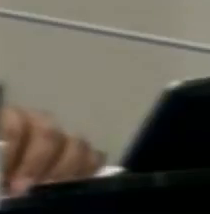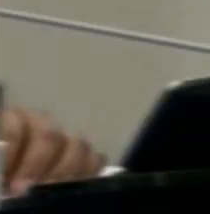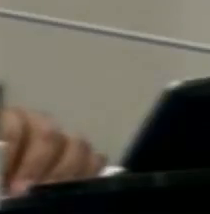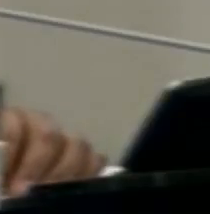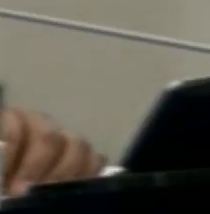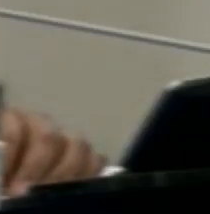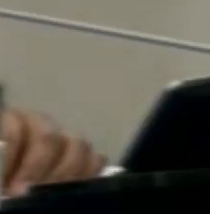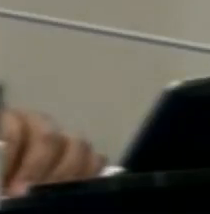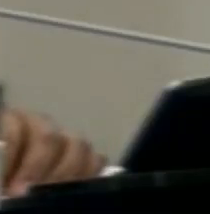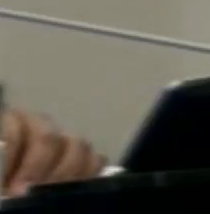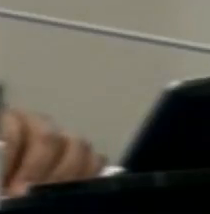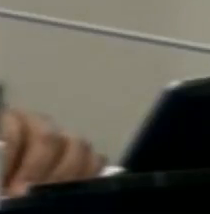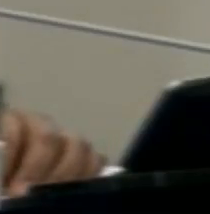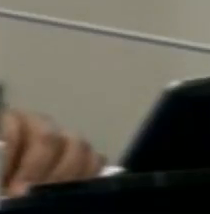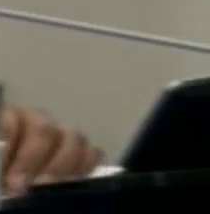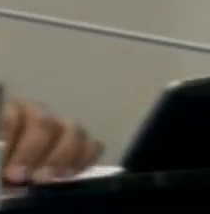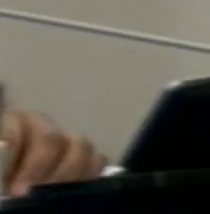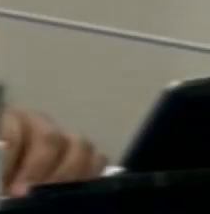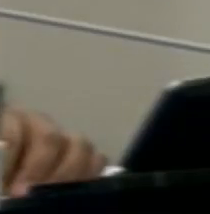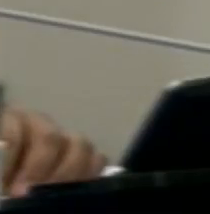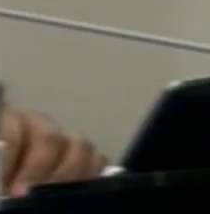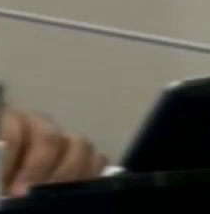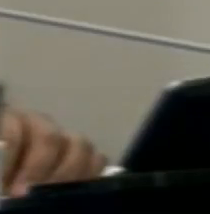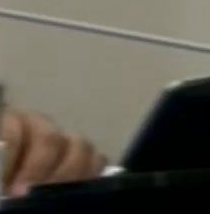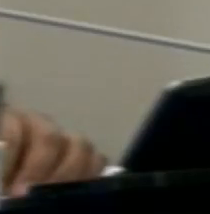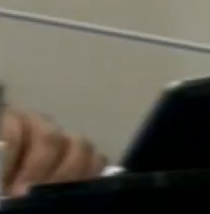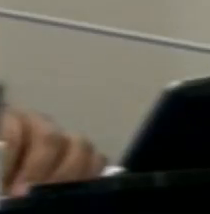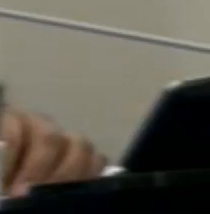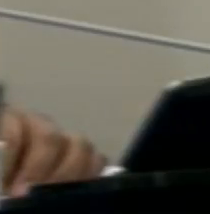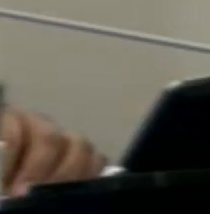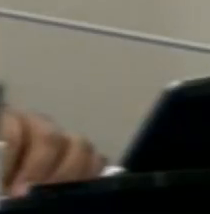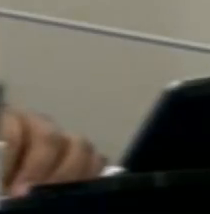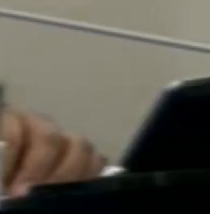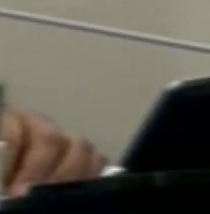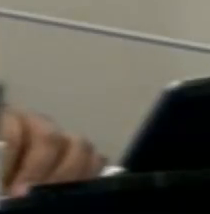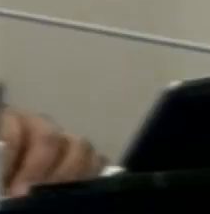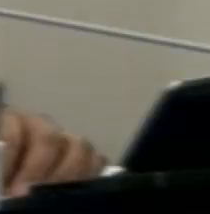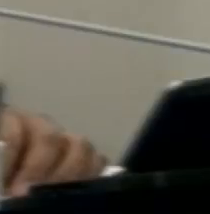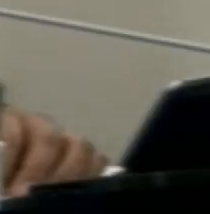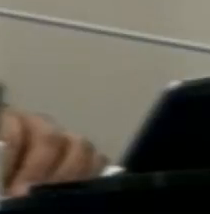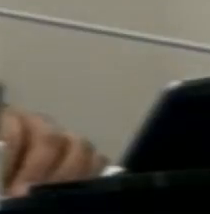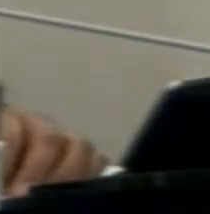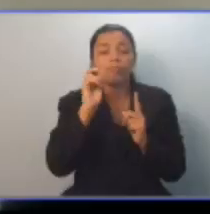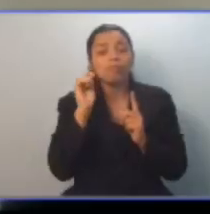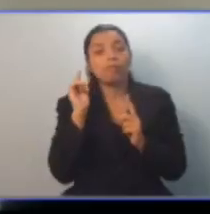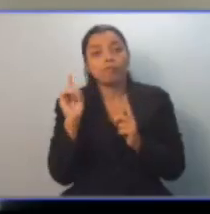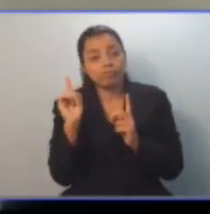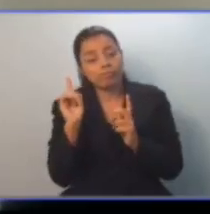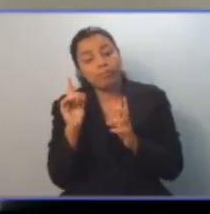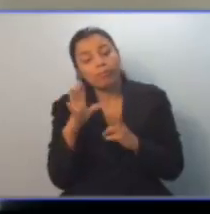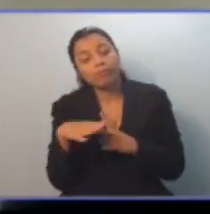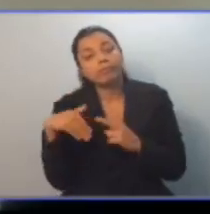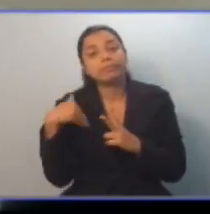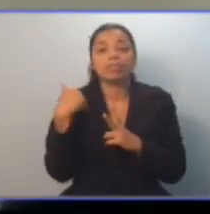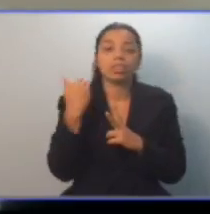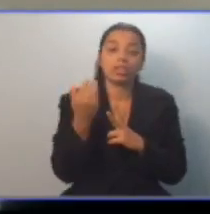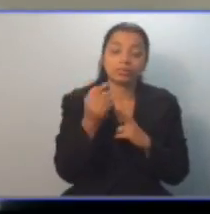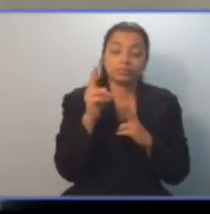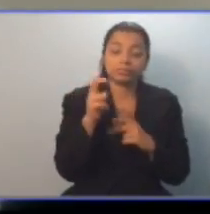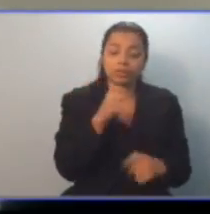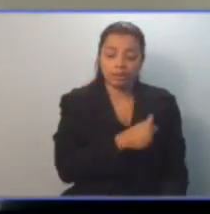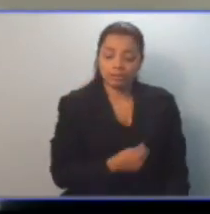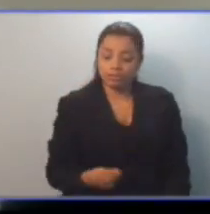del 2000 al 2001, luego desempeña el cargo de colaborador jurídico del área de amparos de la